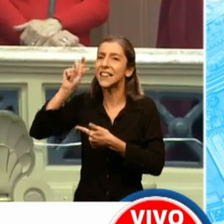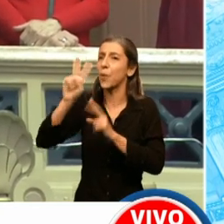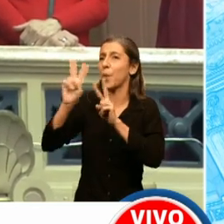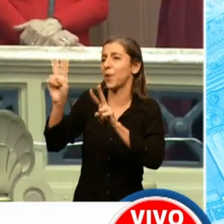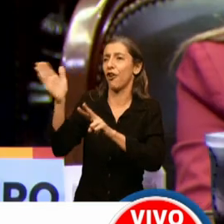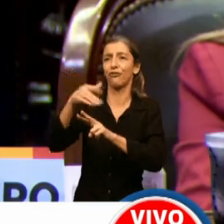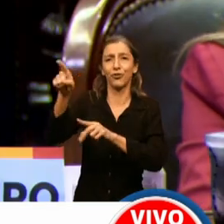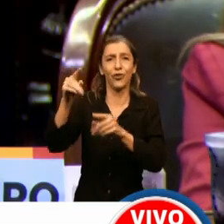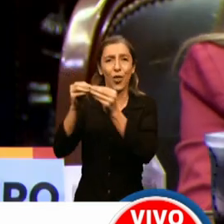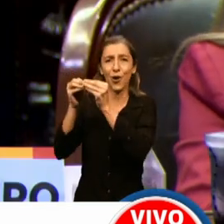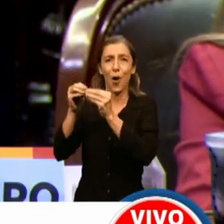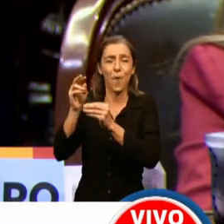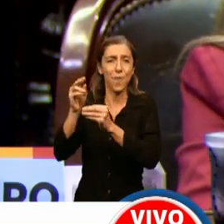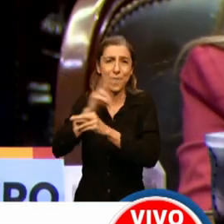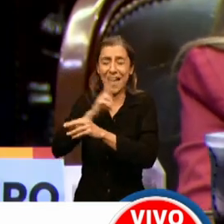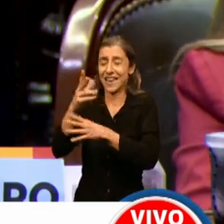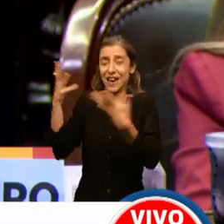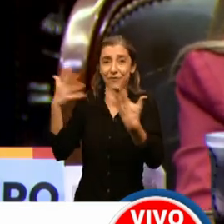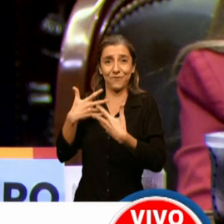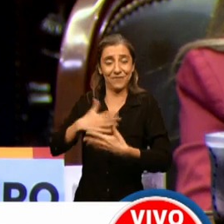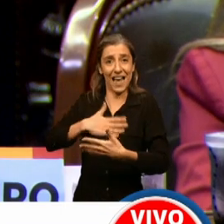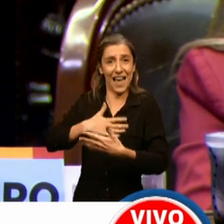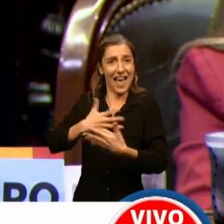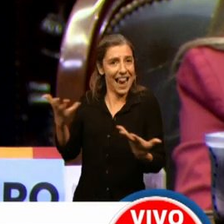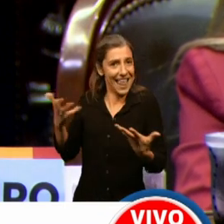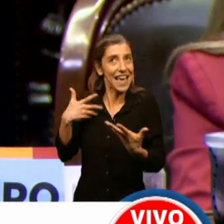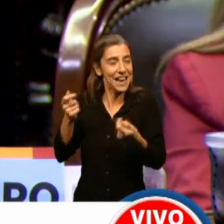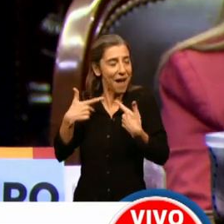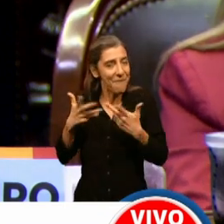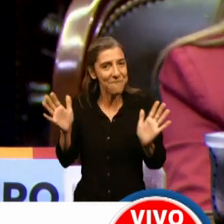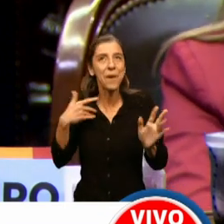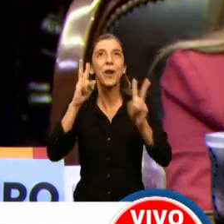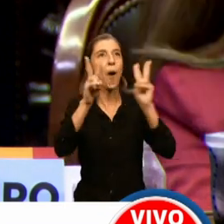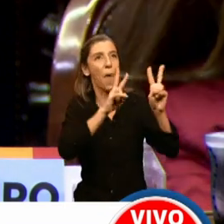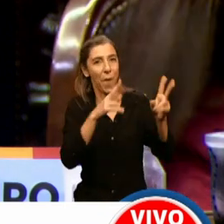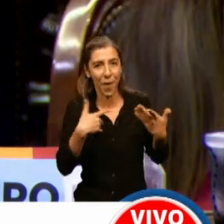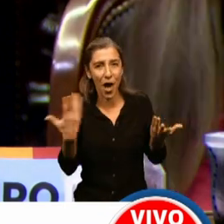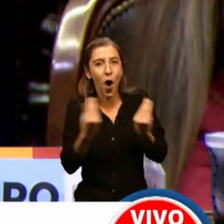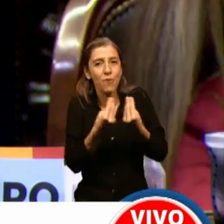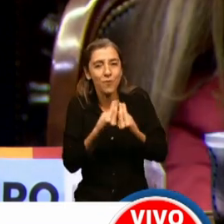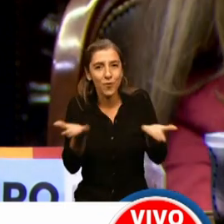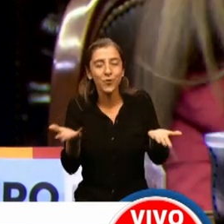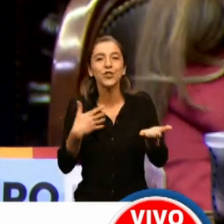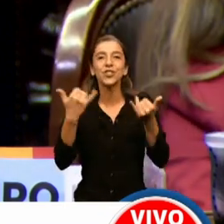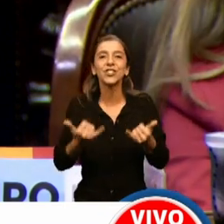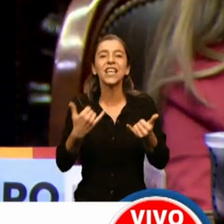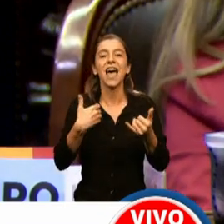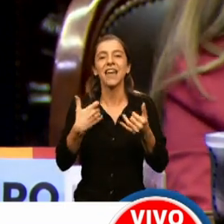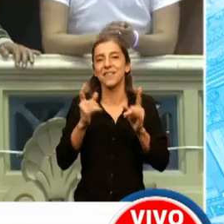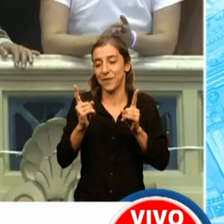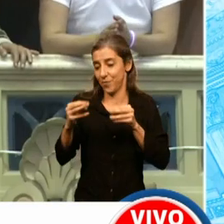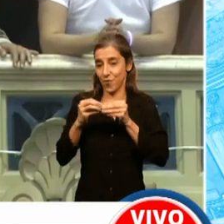las veo a todas las compañías y me da mucha alegría pero quería contar una experiencia que construimos con compañeras en san martín donde yo vivo